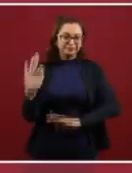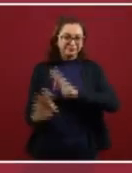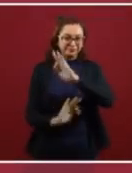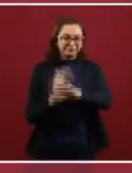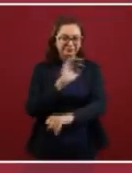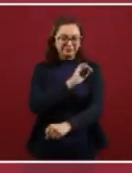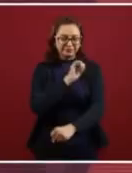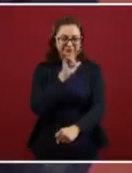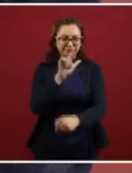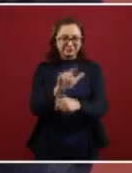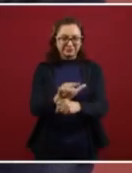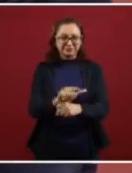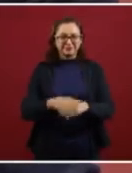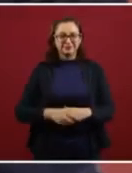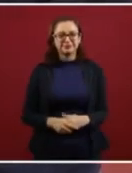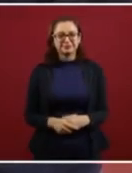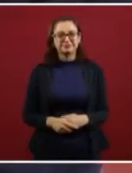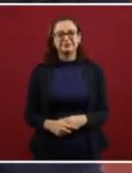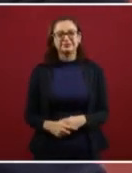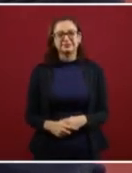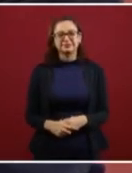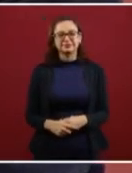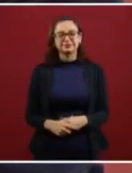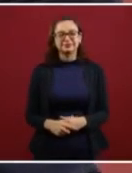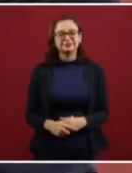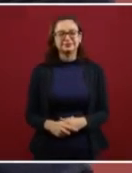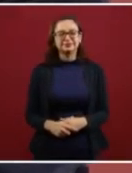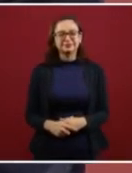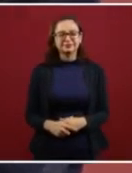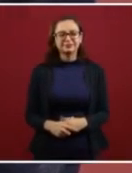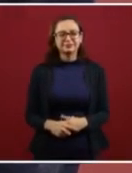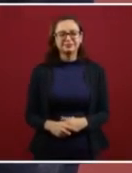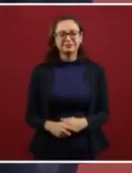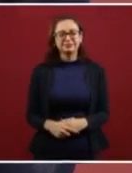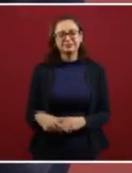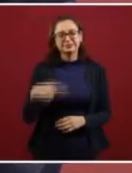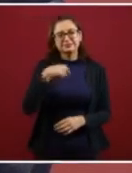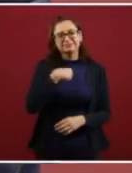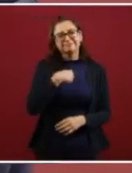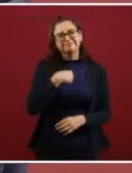respetables. Yo diría que son dos